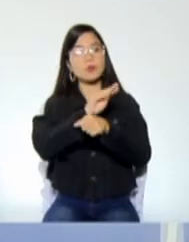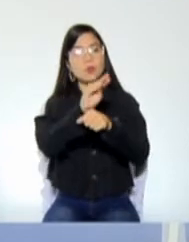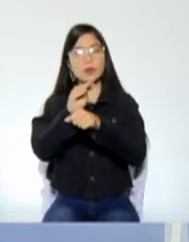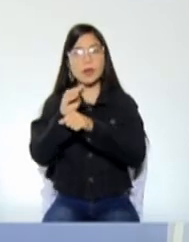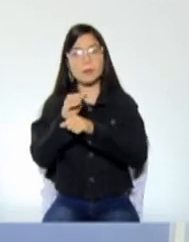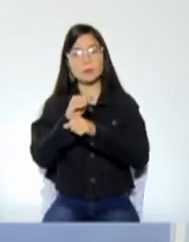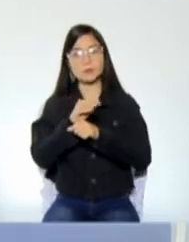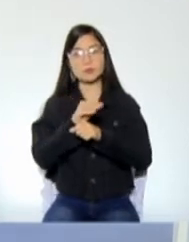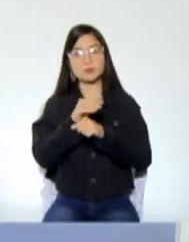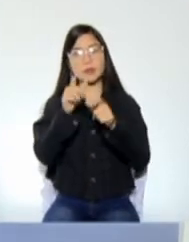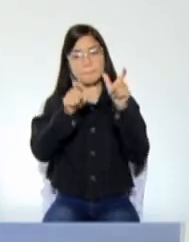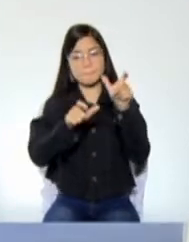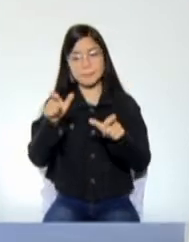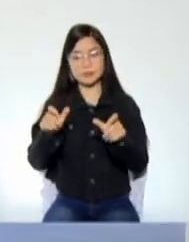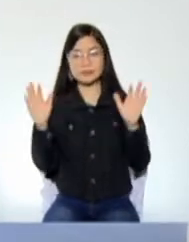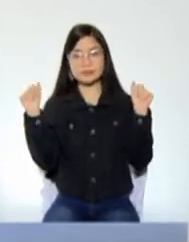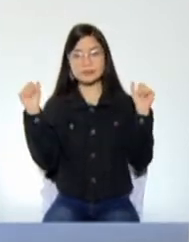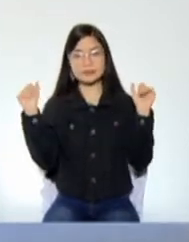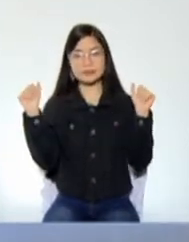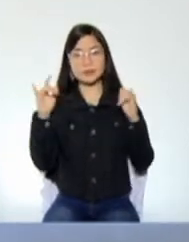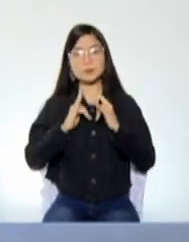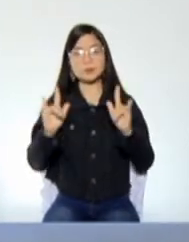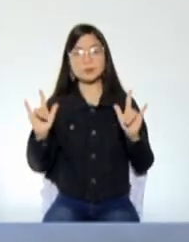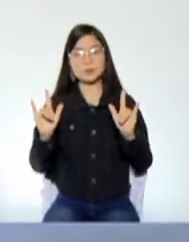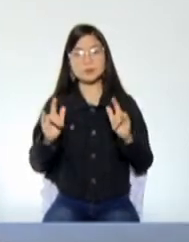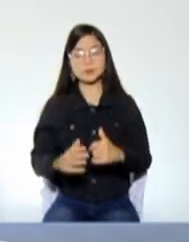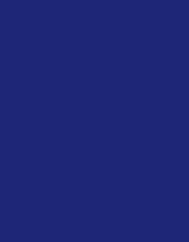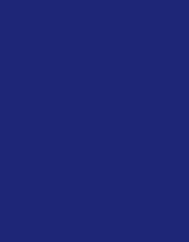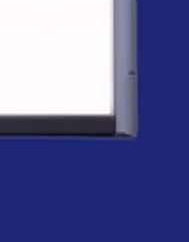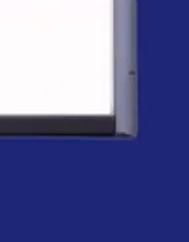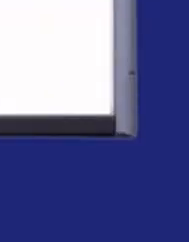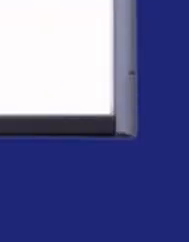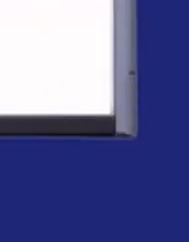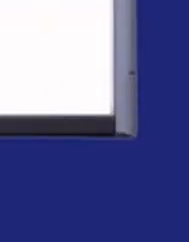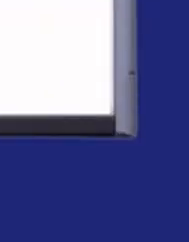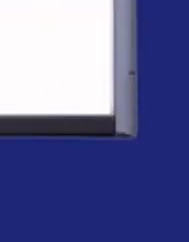los demás. Chao, muchachos, se les quiere y se les respeta.